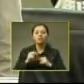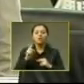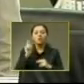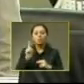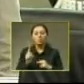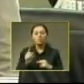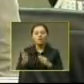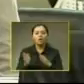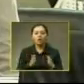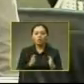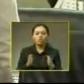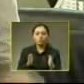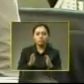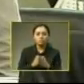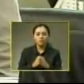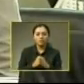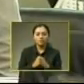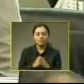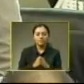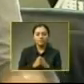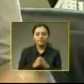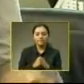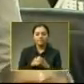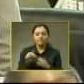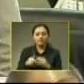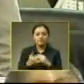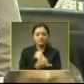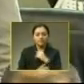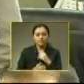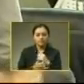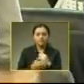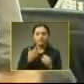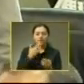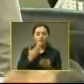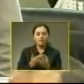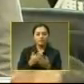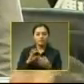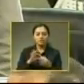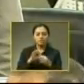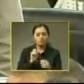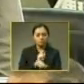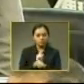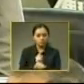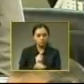una columna vertebral para el desarrollo del país. Gracias, compañero.